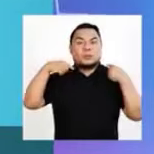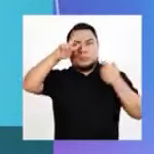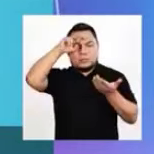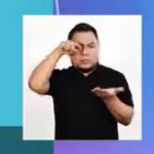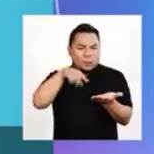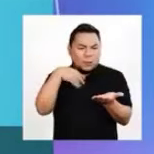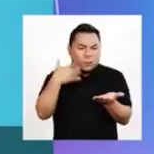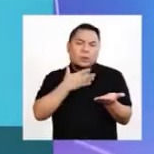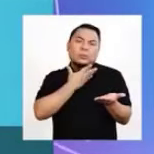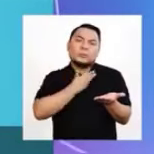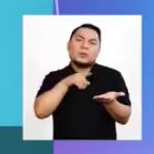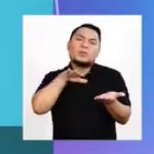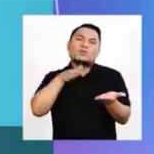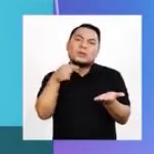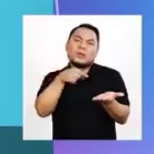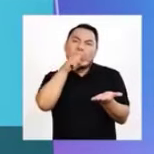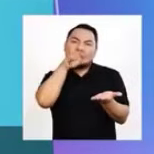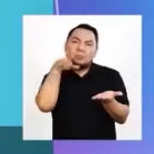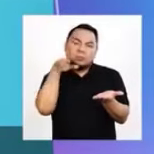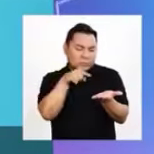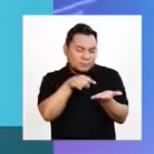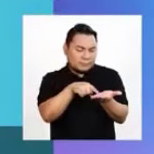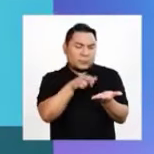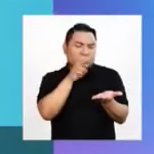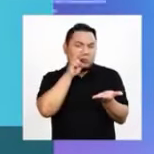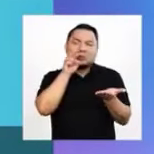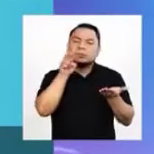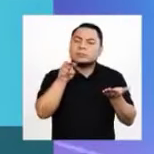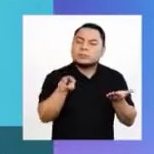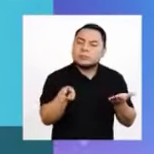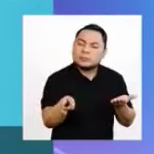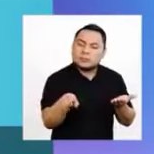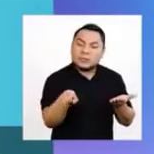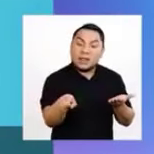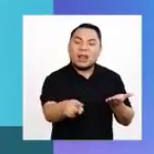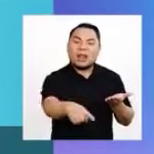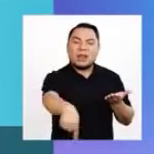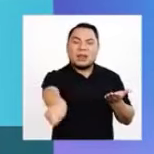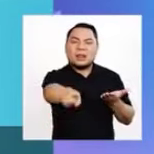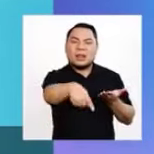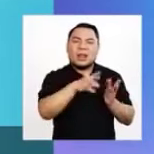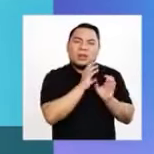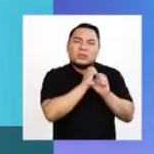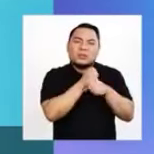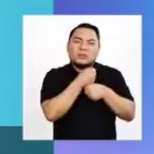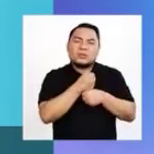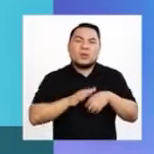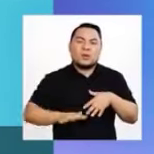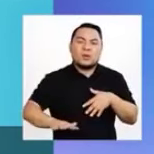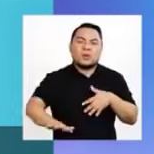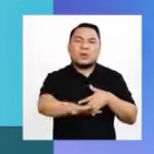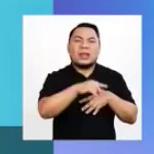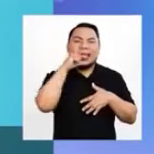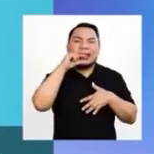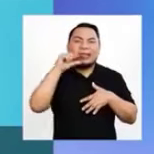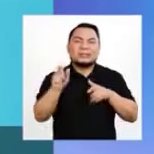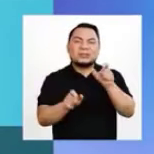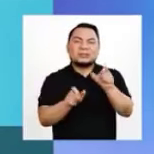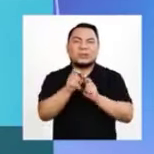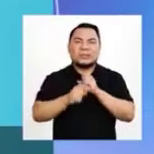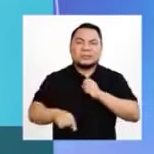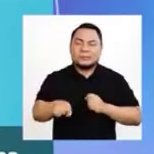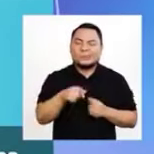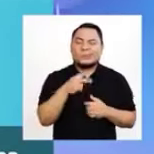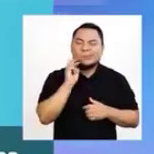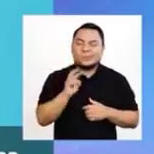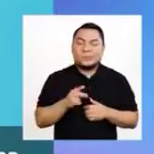Huaytapallana, muy triste por la muerte del colibrí, miró hacia abajo y descubrió el sufrimiento y el dolor en la tierra de los quechuas.